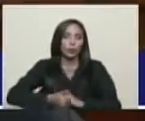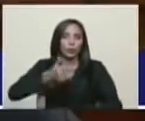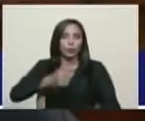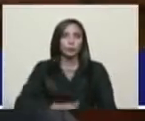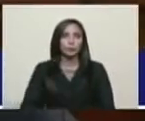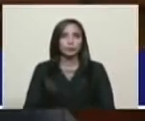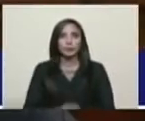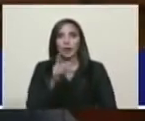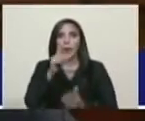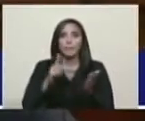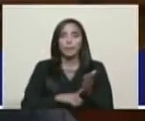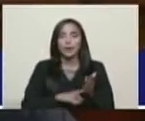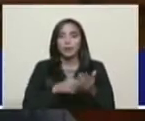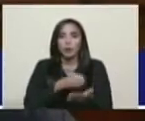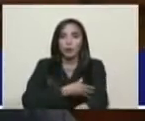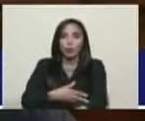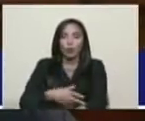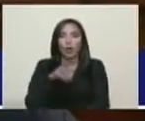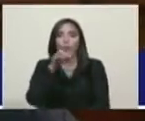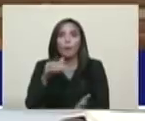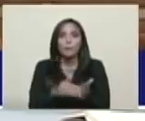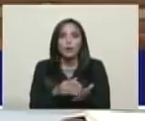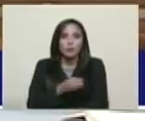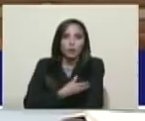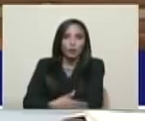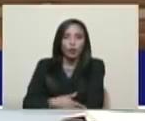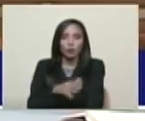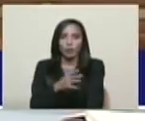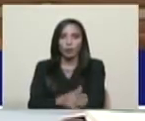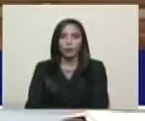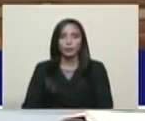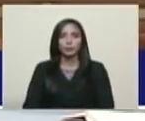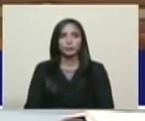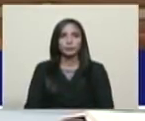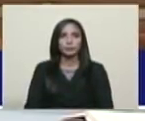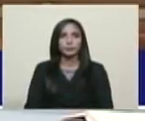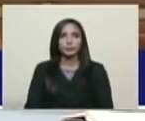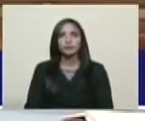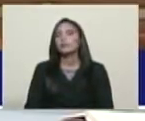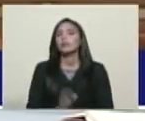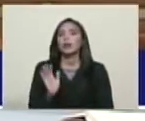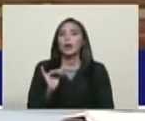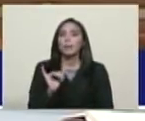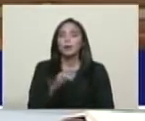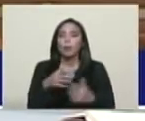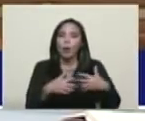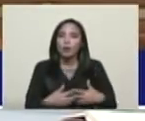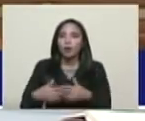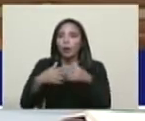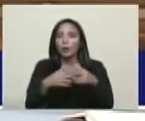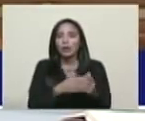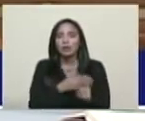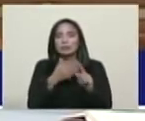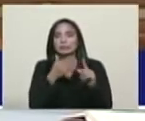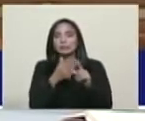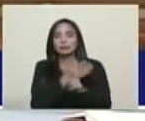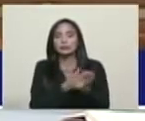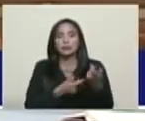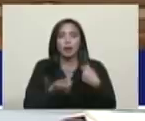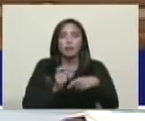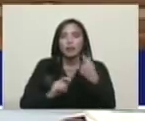a 1.000 millones, 2.000 millones, cuando el gobierno imperialista de Estados Unidos nos sabotea la importación,